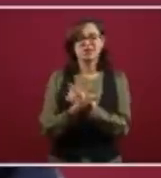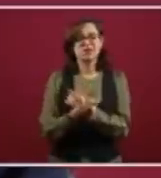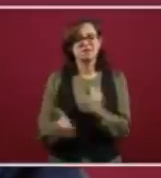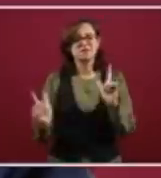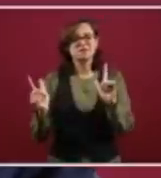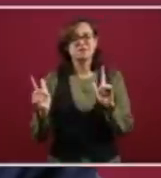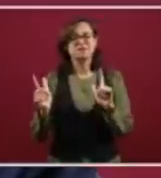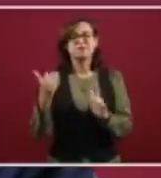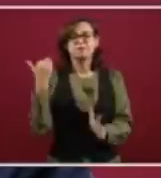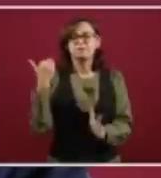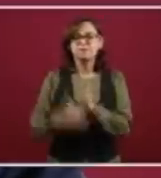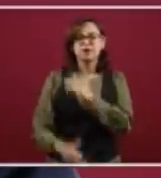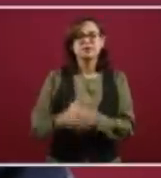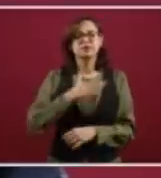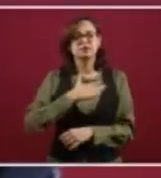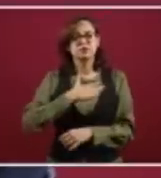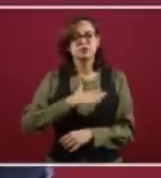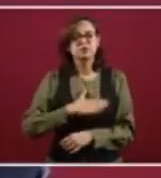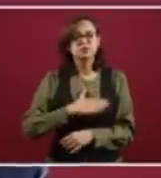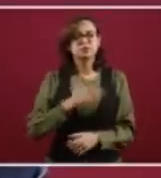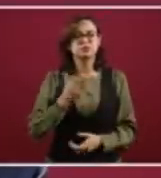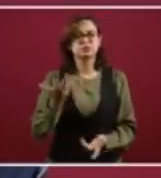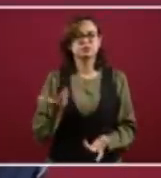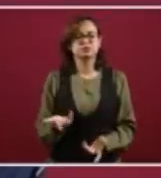por la falta de justicia.